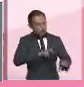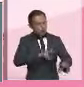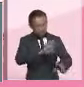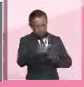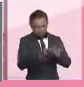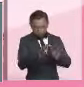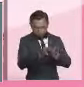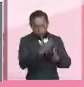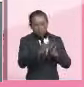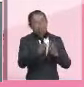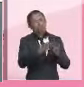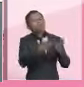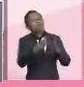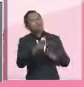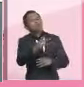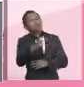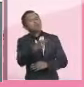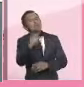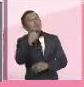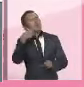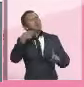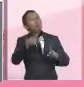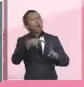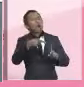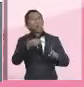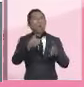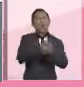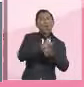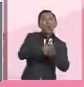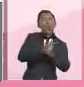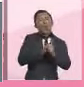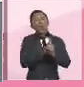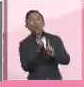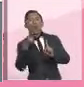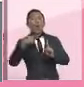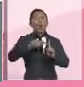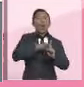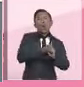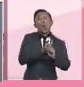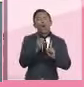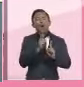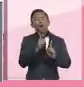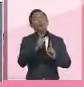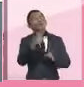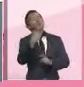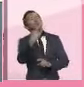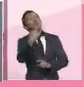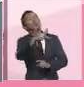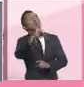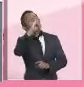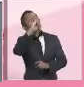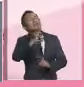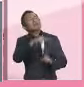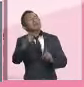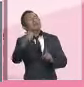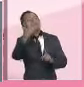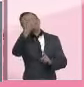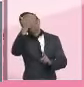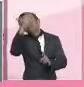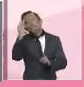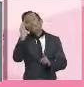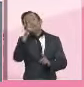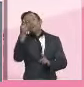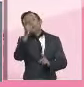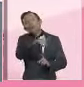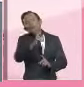claridad. Tu jefe, Enrique Peña Nieto, ¿ha gobernado con honestidad, sí o no, José Antonio? Déjame